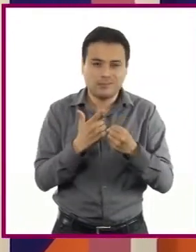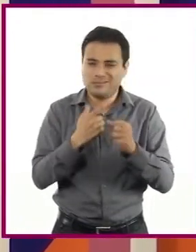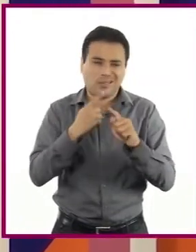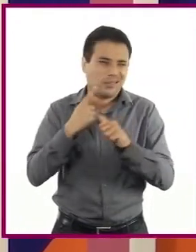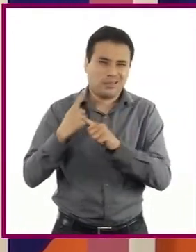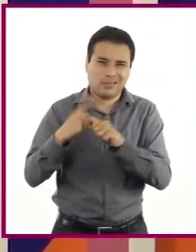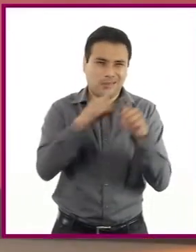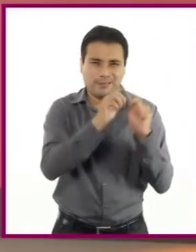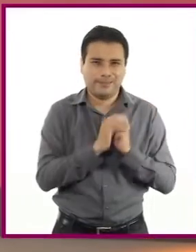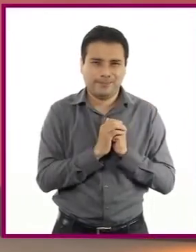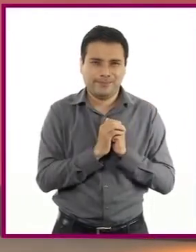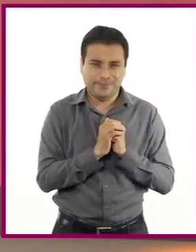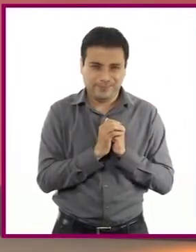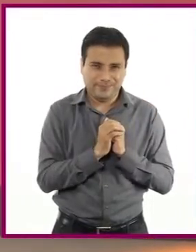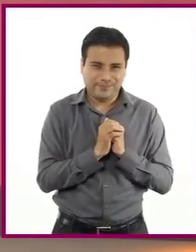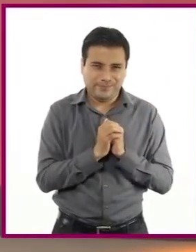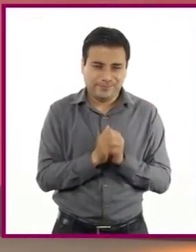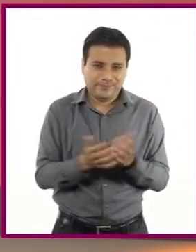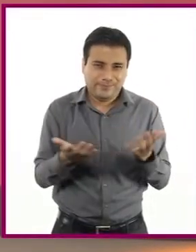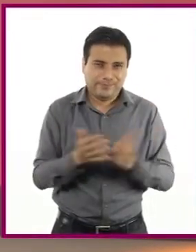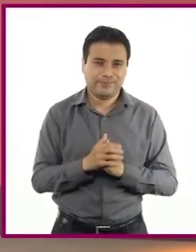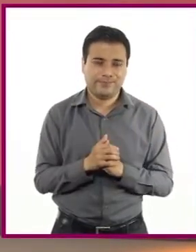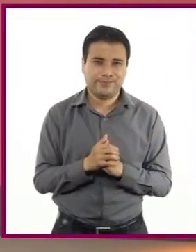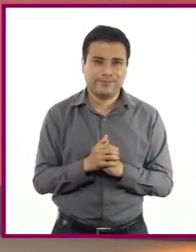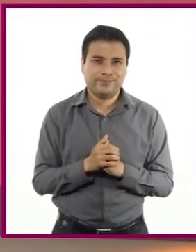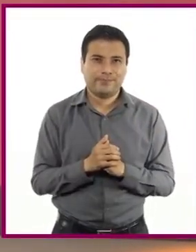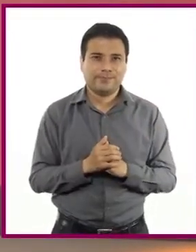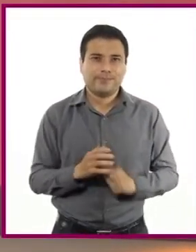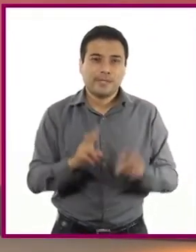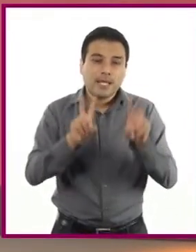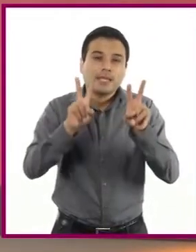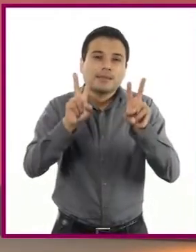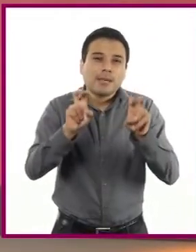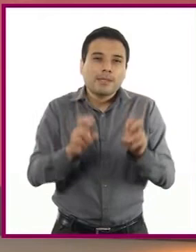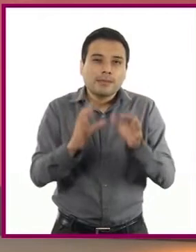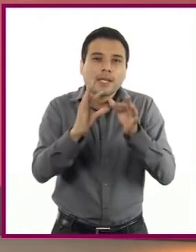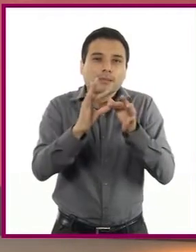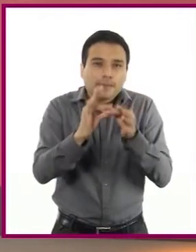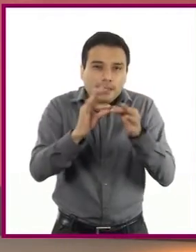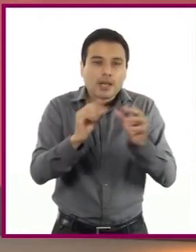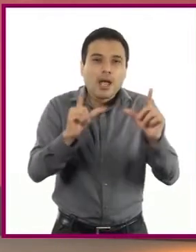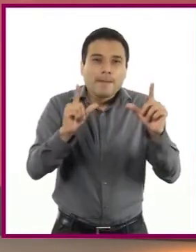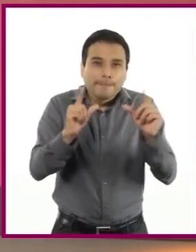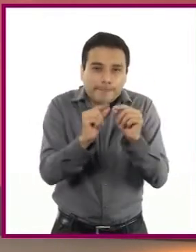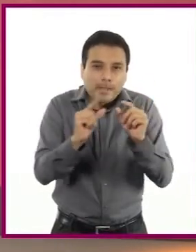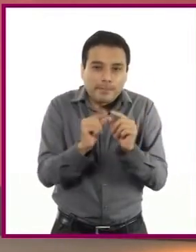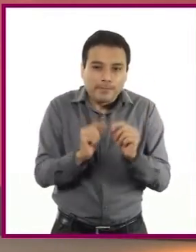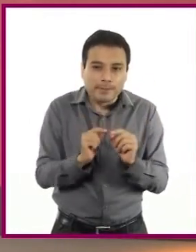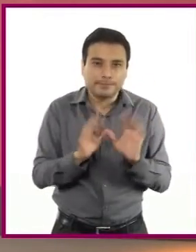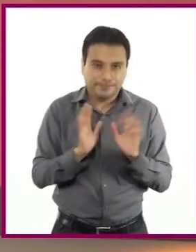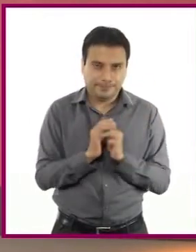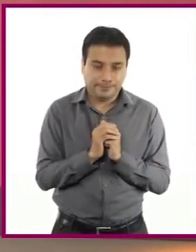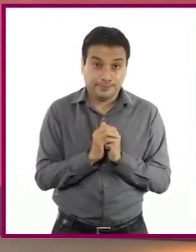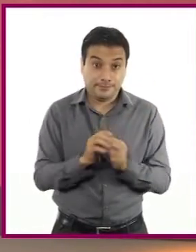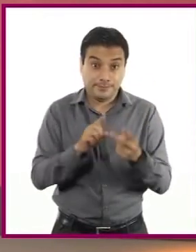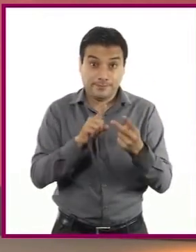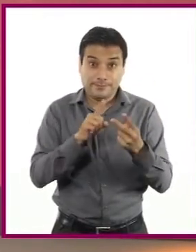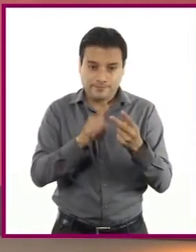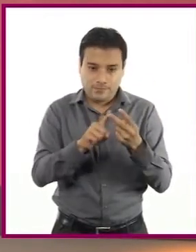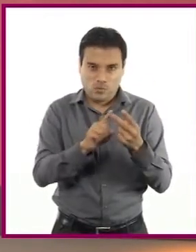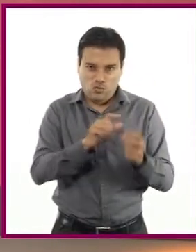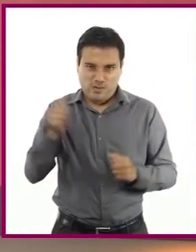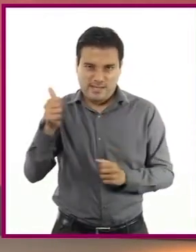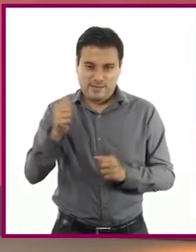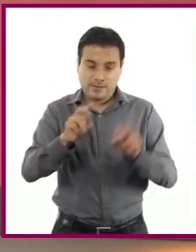etc. Naturalmente, tratan los temas de manera breve. Las enciclopedias especializadas